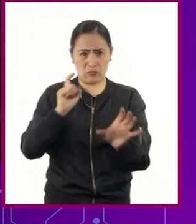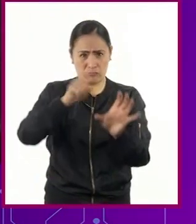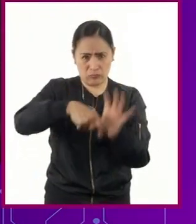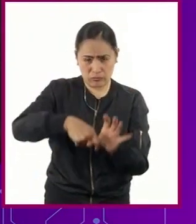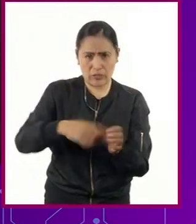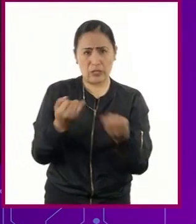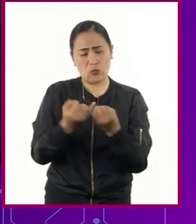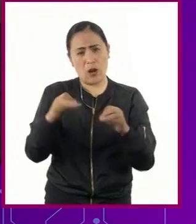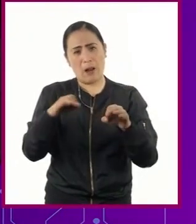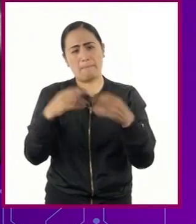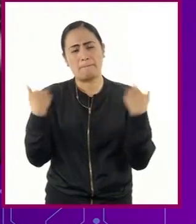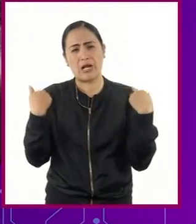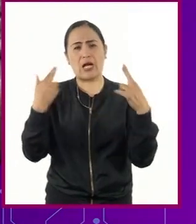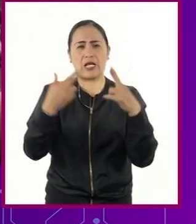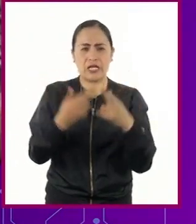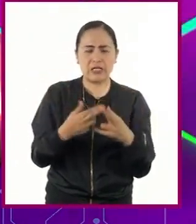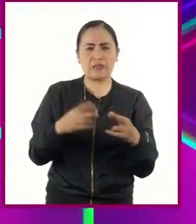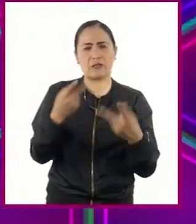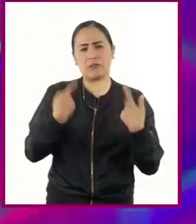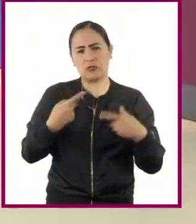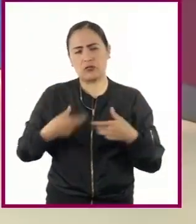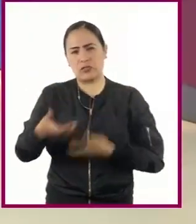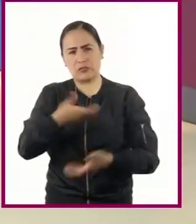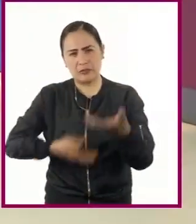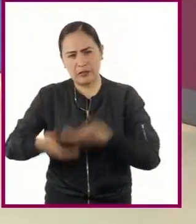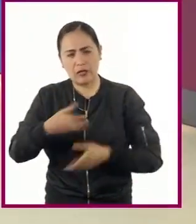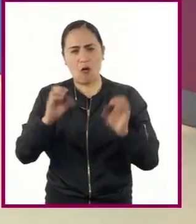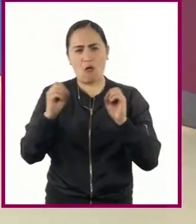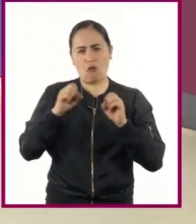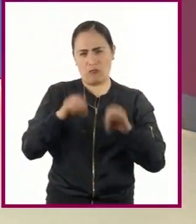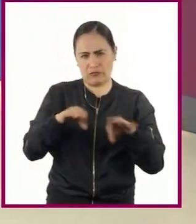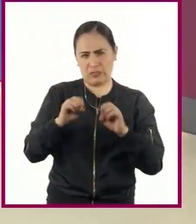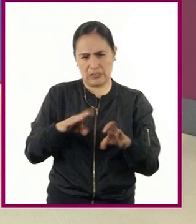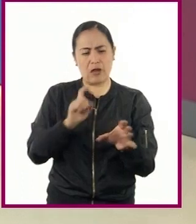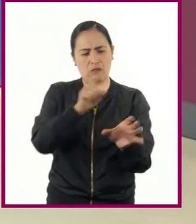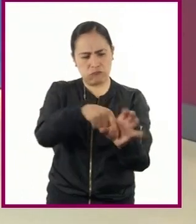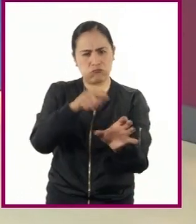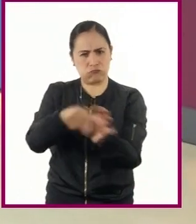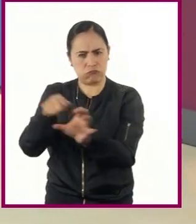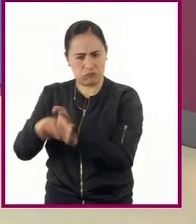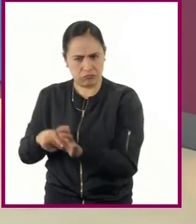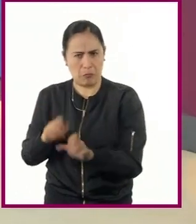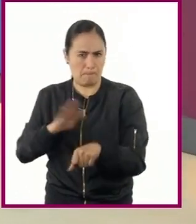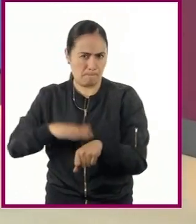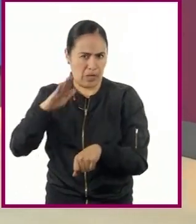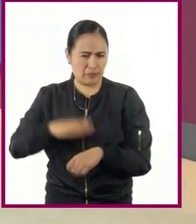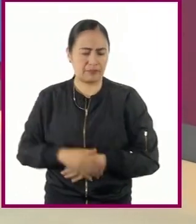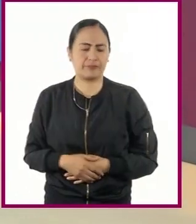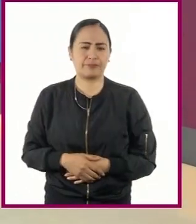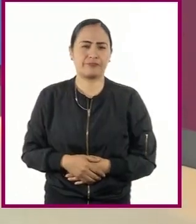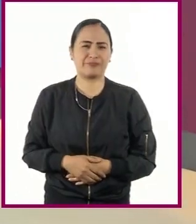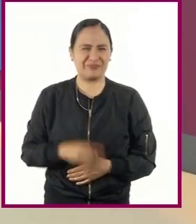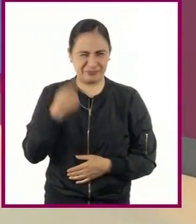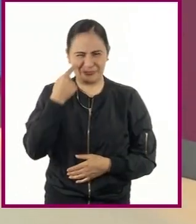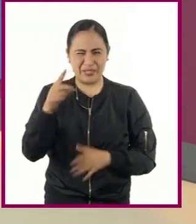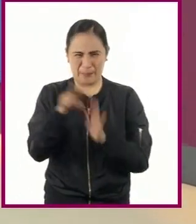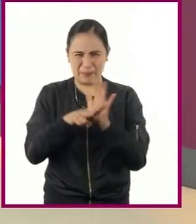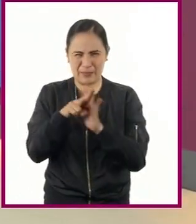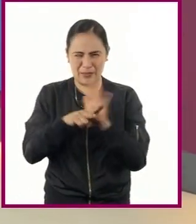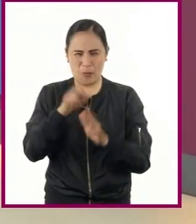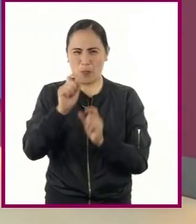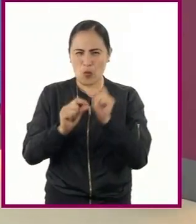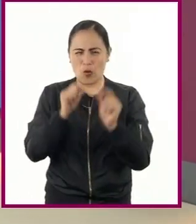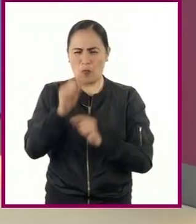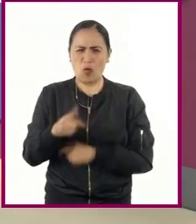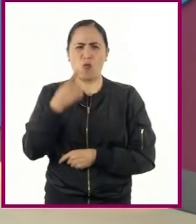maestras, comerciantes y oficinistas. Como pudimos darnos cuenta en el video, las mujeres se ganaron a pulso el